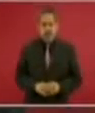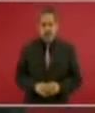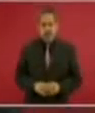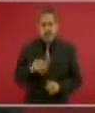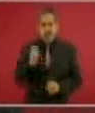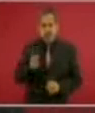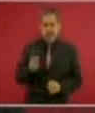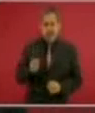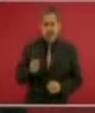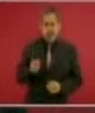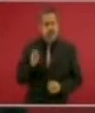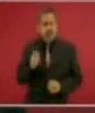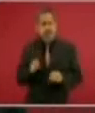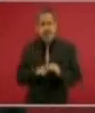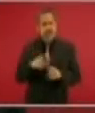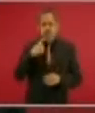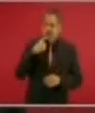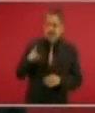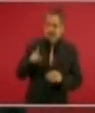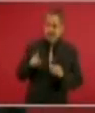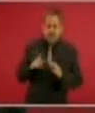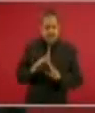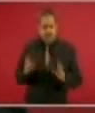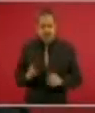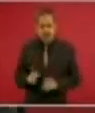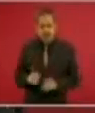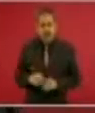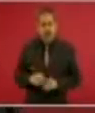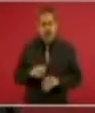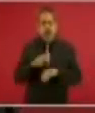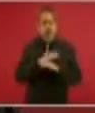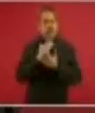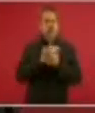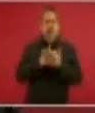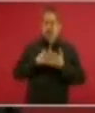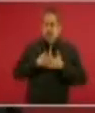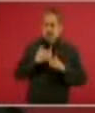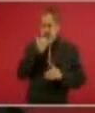se hizo la denuncia y afortunadamente se logró